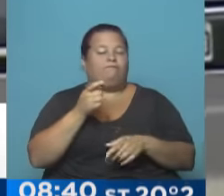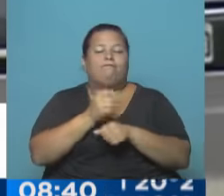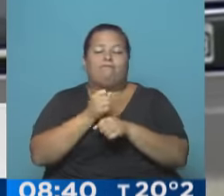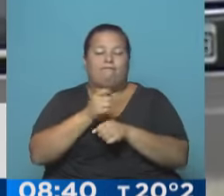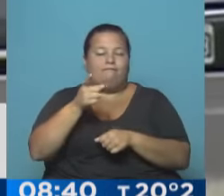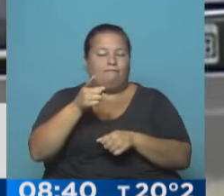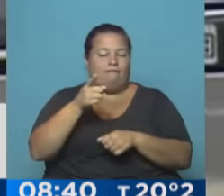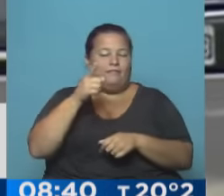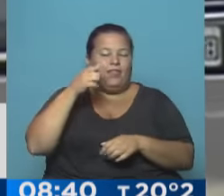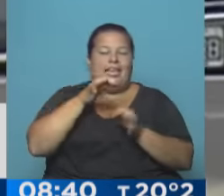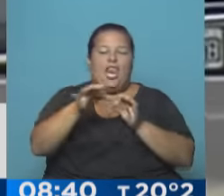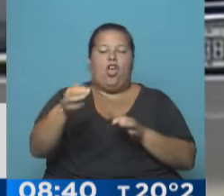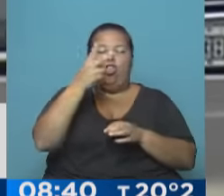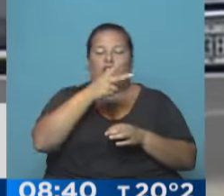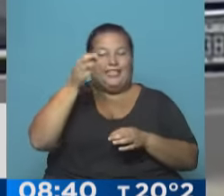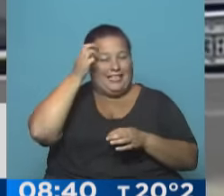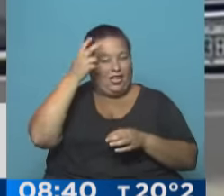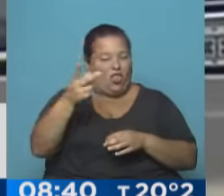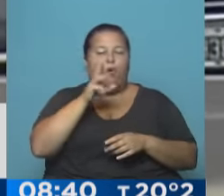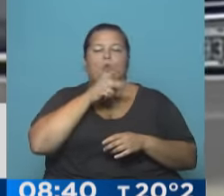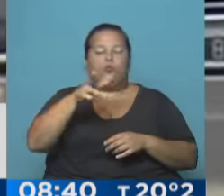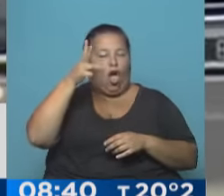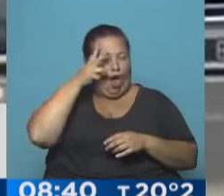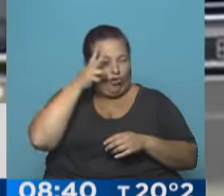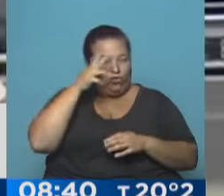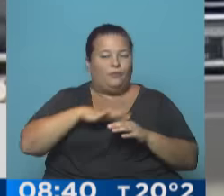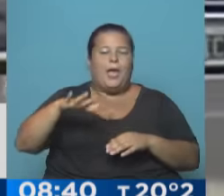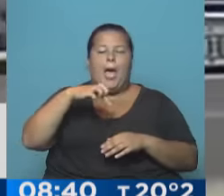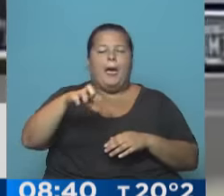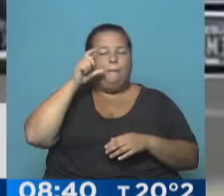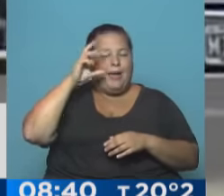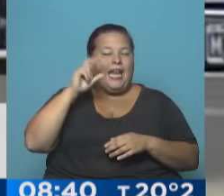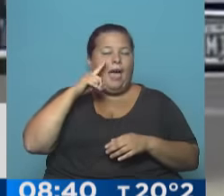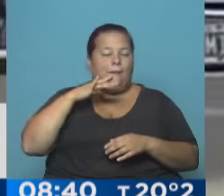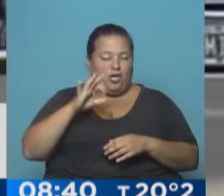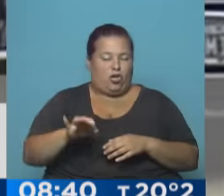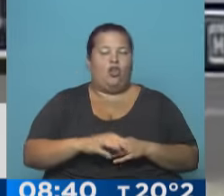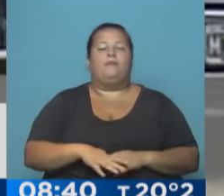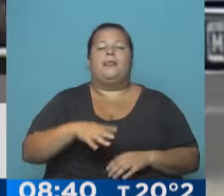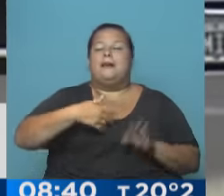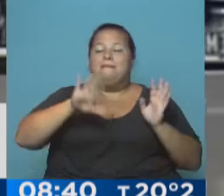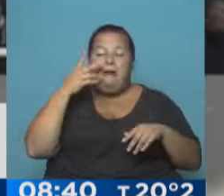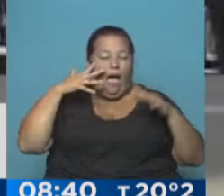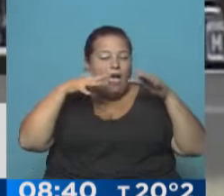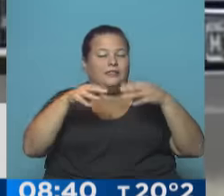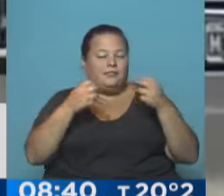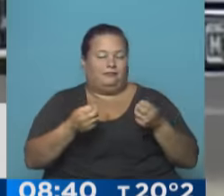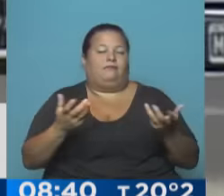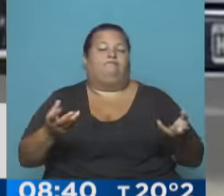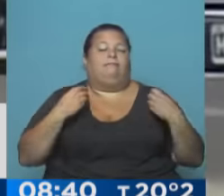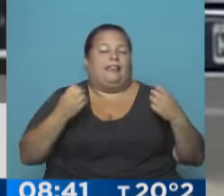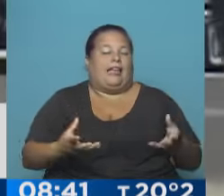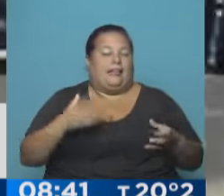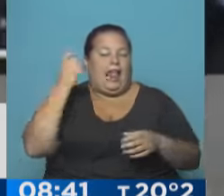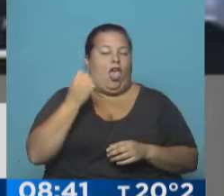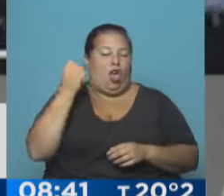allí en el kilómetro 232 de la ruta 8. Esto es Pergamino. Y sobre todo las miradas están puestas en, bueno, qué va a pasar con